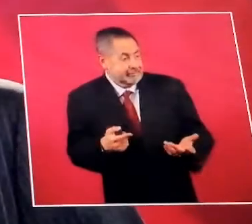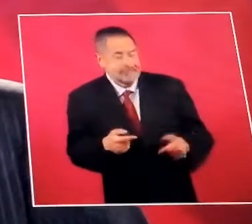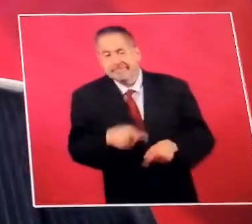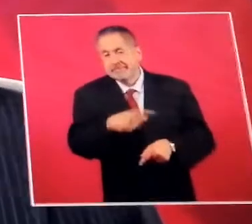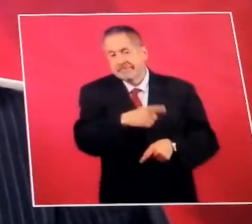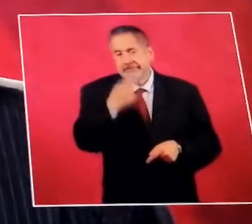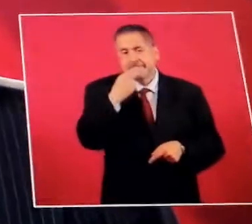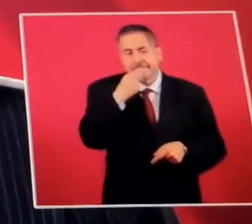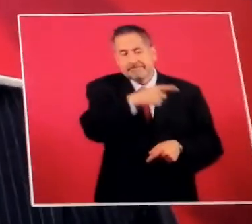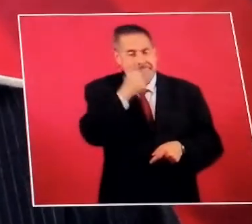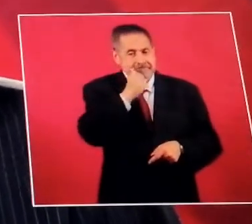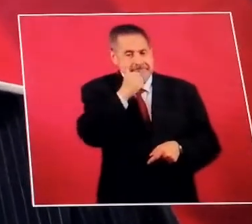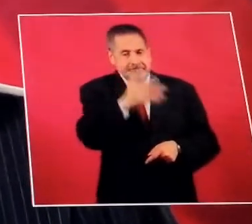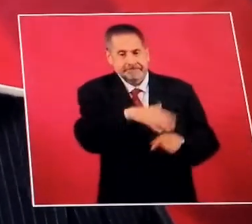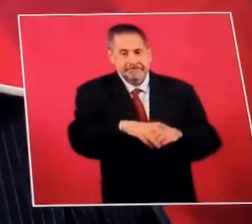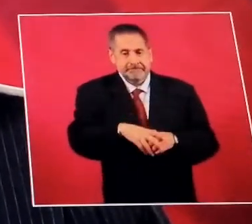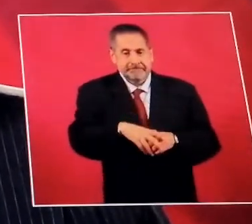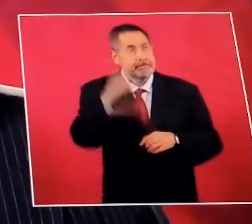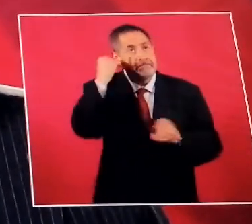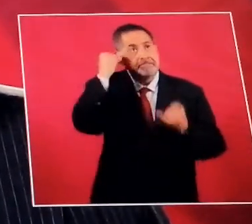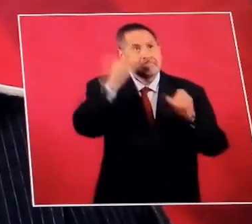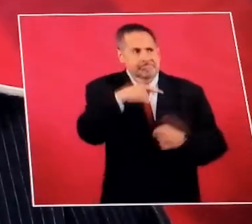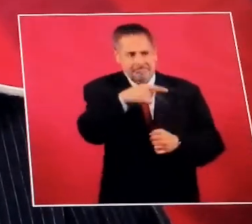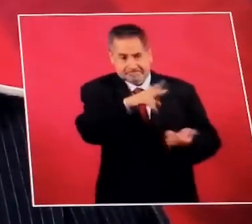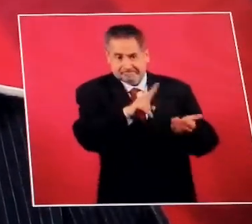practicantes, no teóricos,